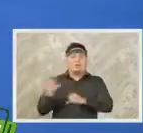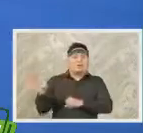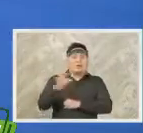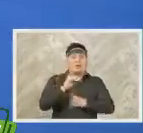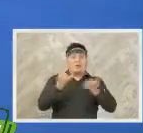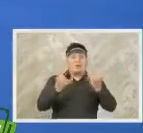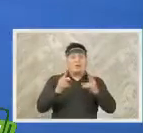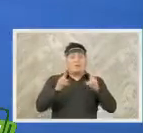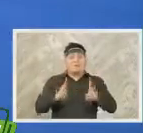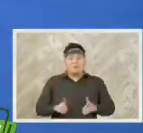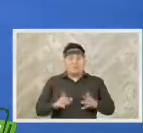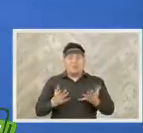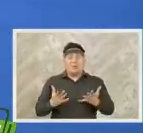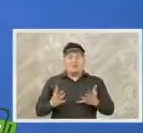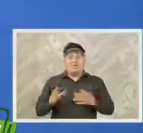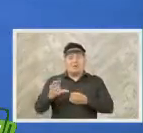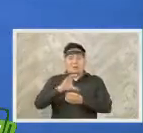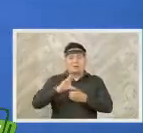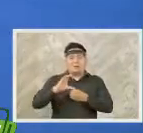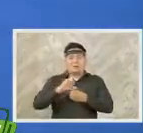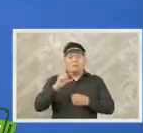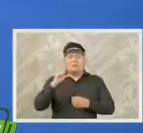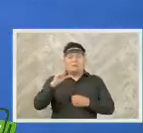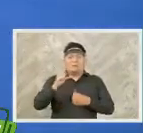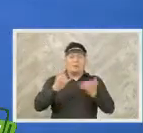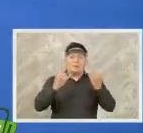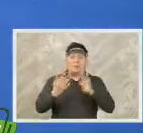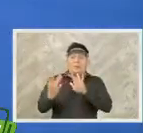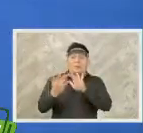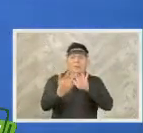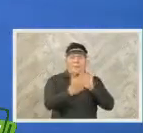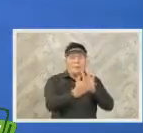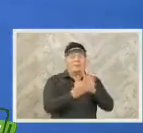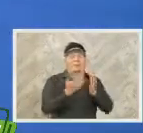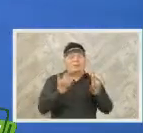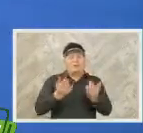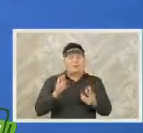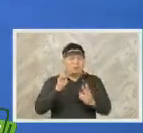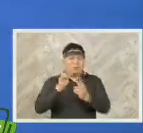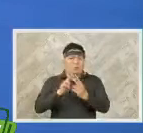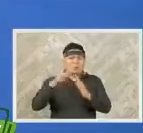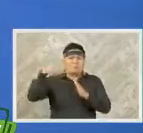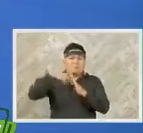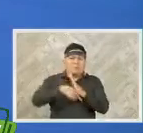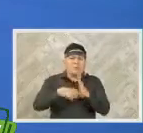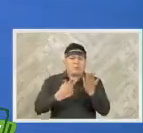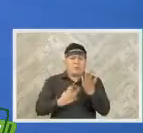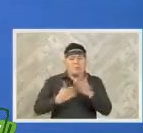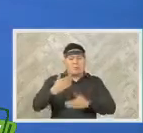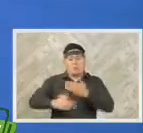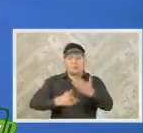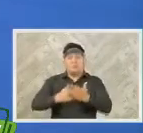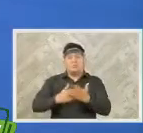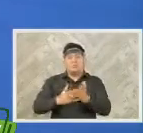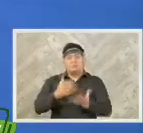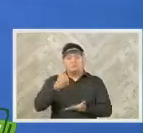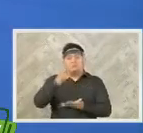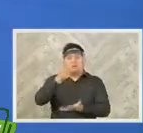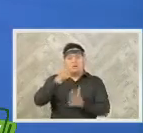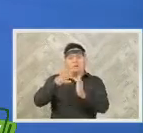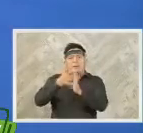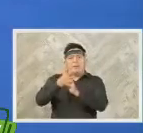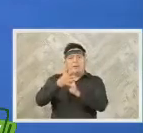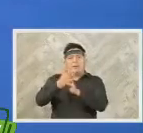hermoso municipio que nuevamente se conectan con nosotros para conocer del proceso de rendición de cuentas públicas del alcalde